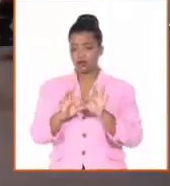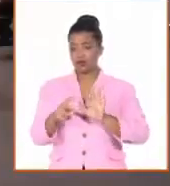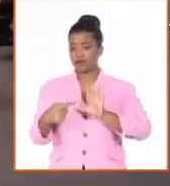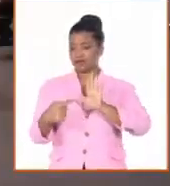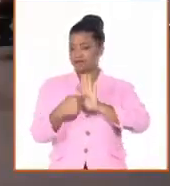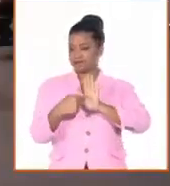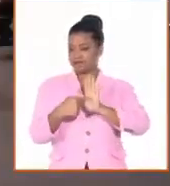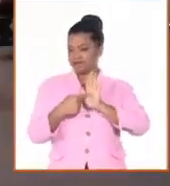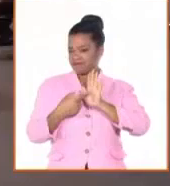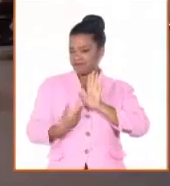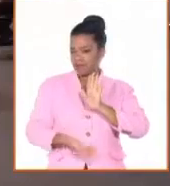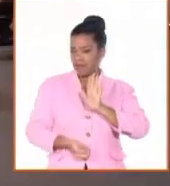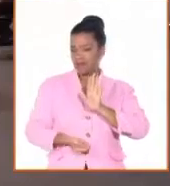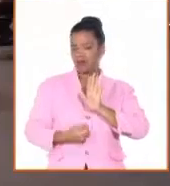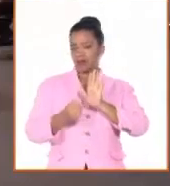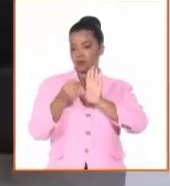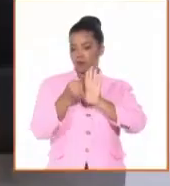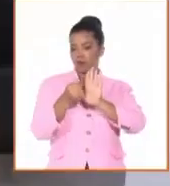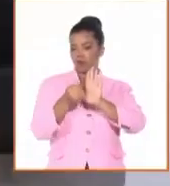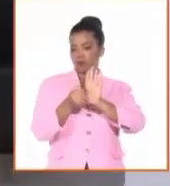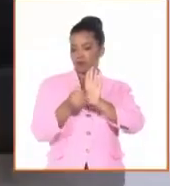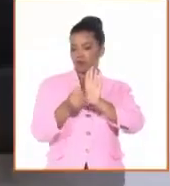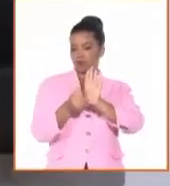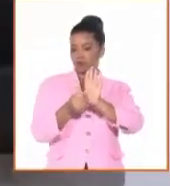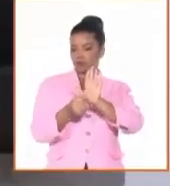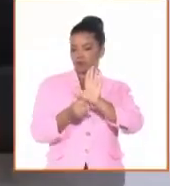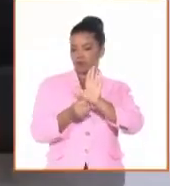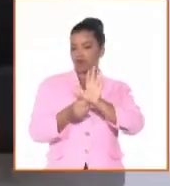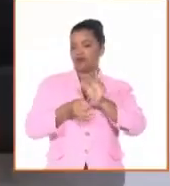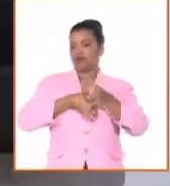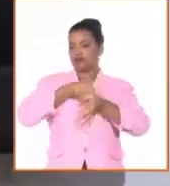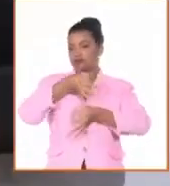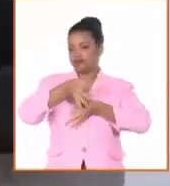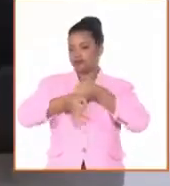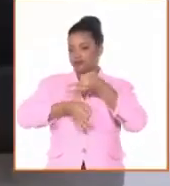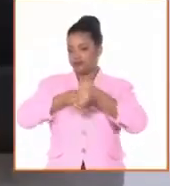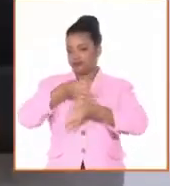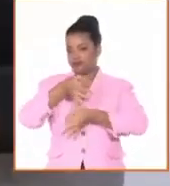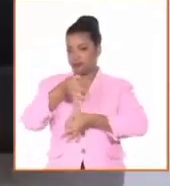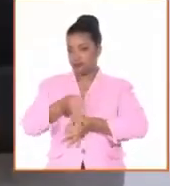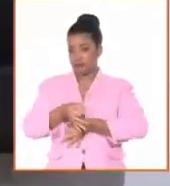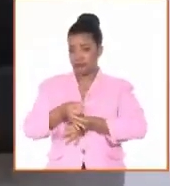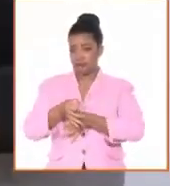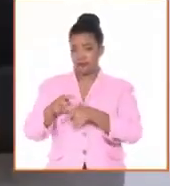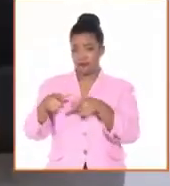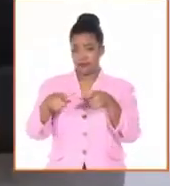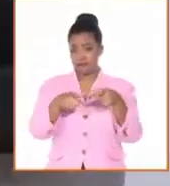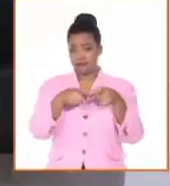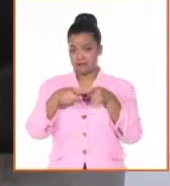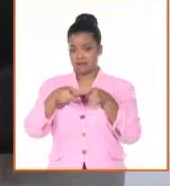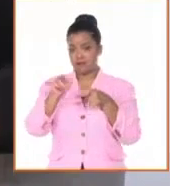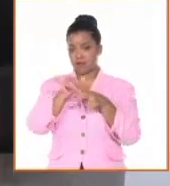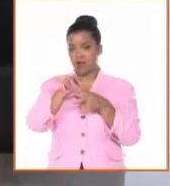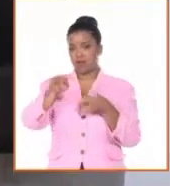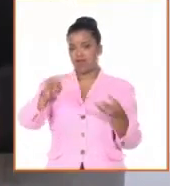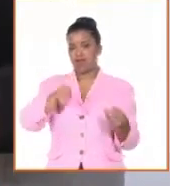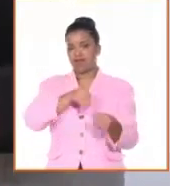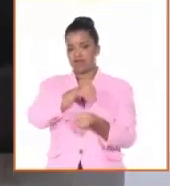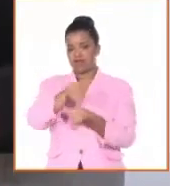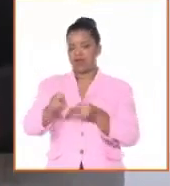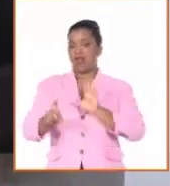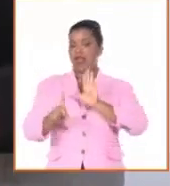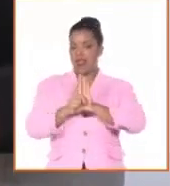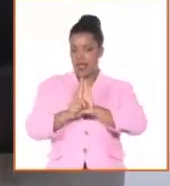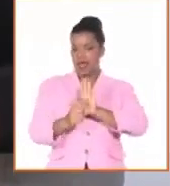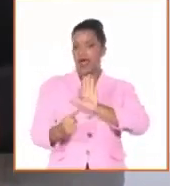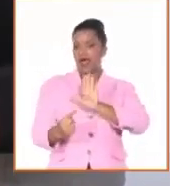toda una serie de requerimientos para la Constitución de esta sociedad y para las modificaciones aquí estamos